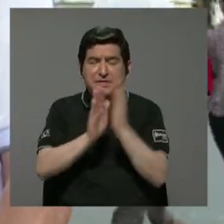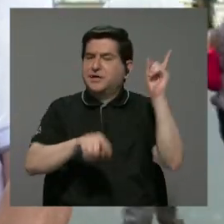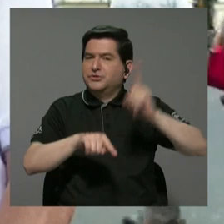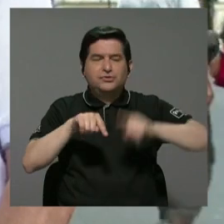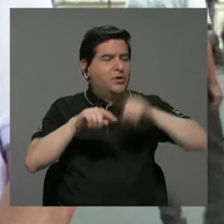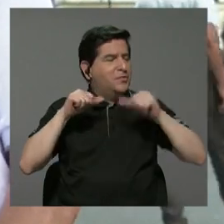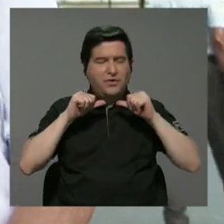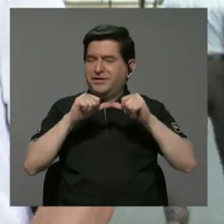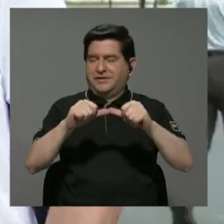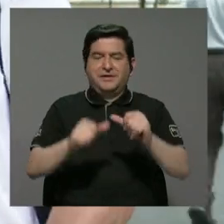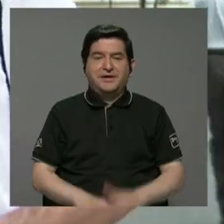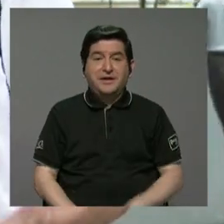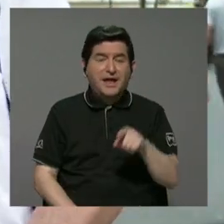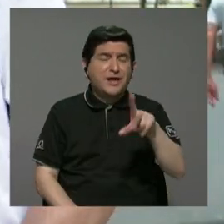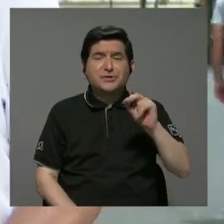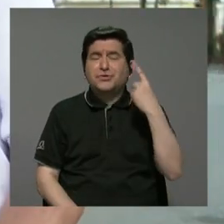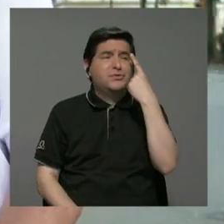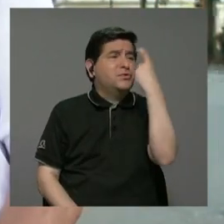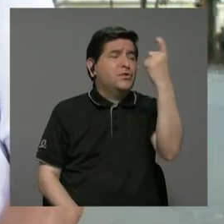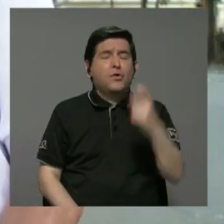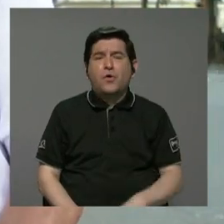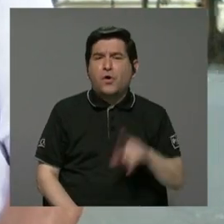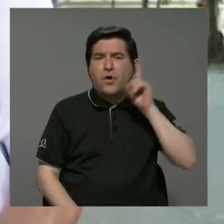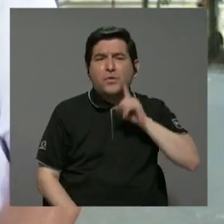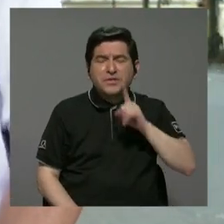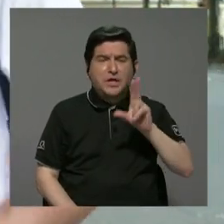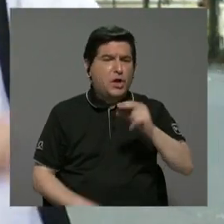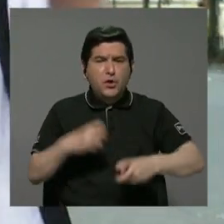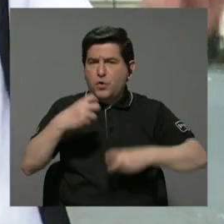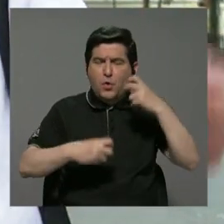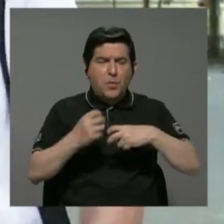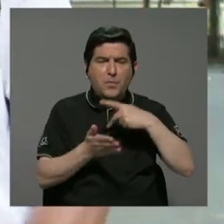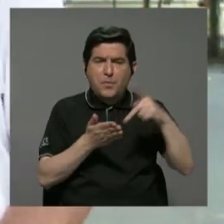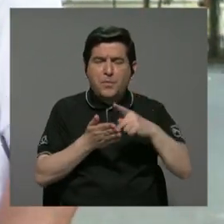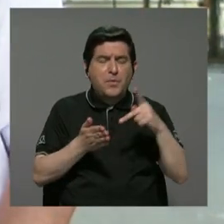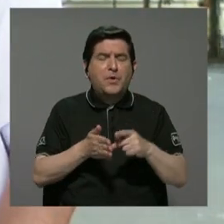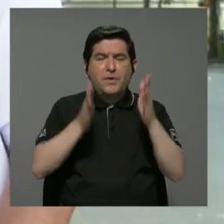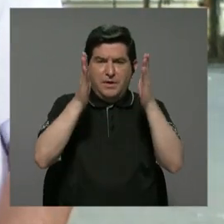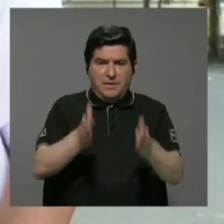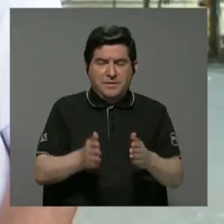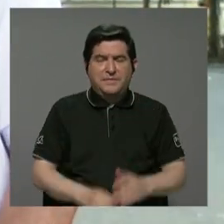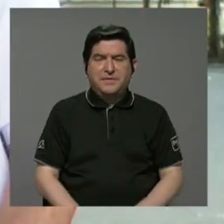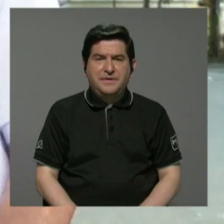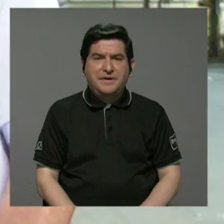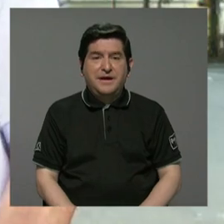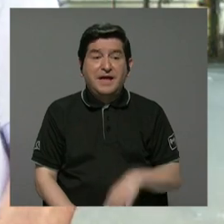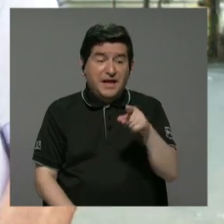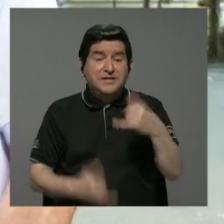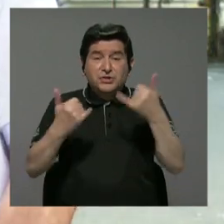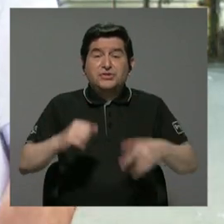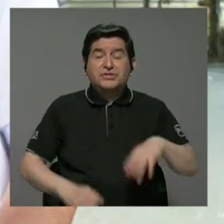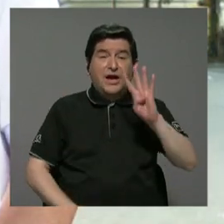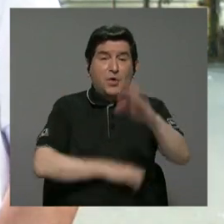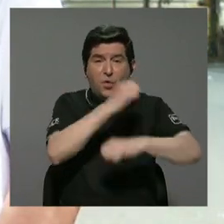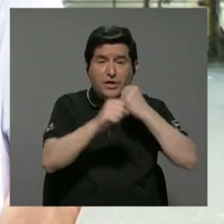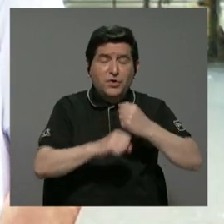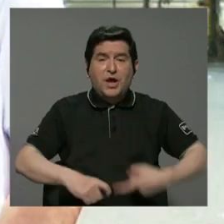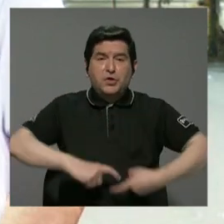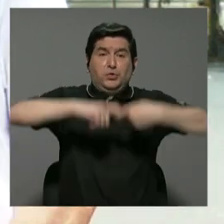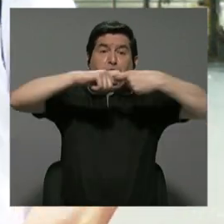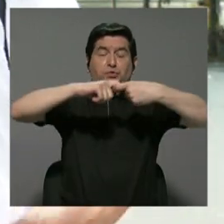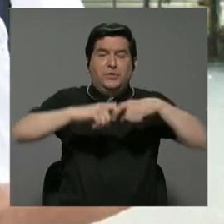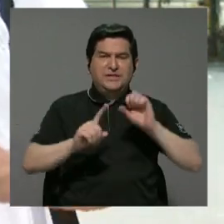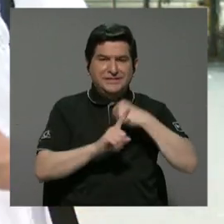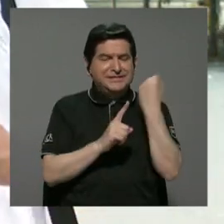posible sostenerlo. Y esto no es fantasía ni es mentira, no es un problema de salario. Los salarios están congelados desde hace ya 4 años. Este es un asunto